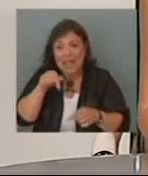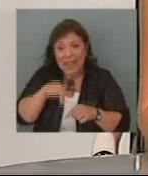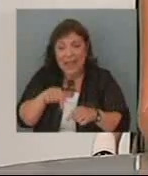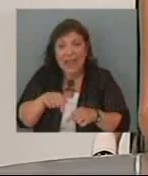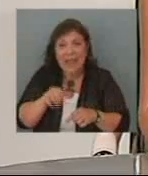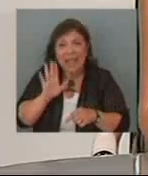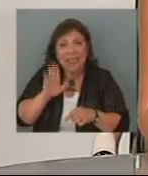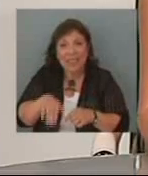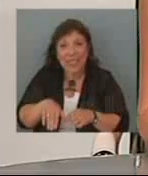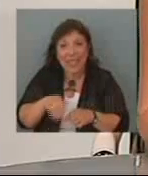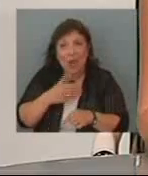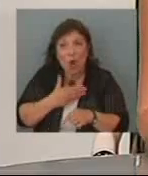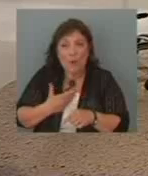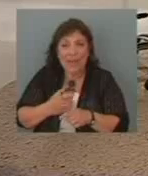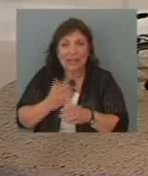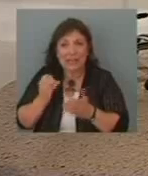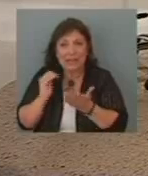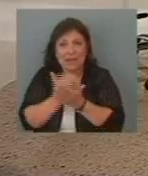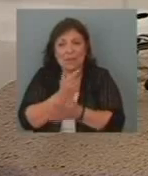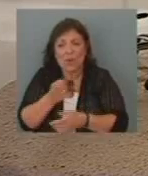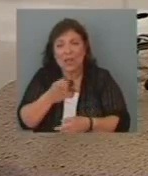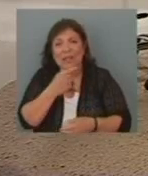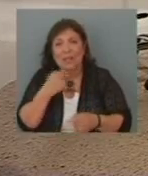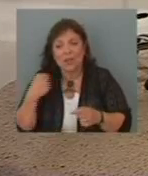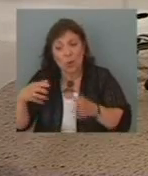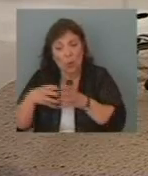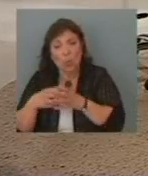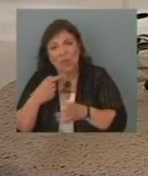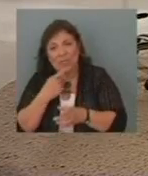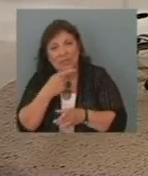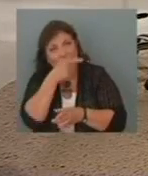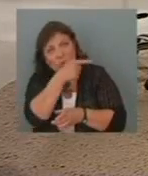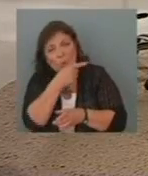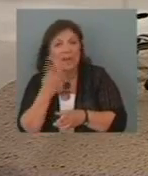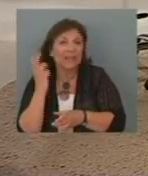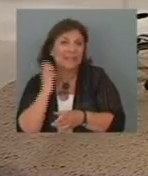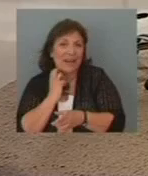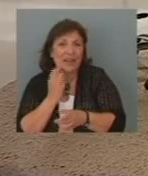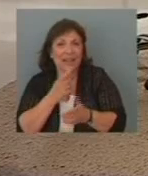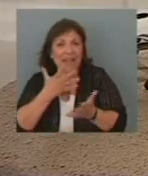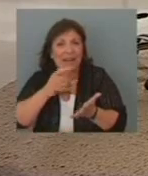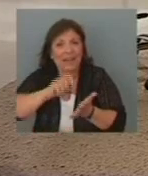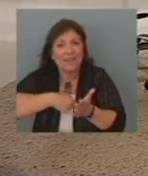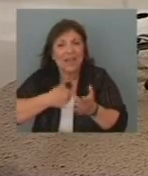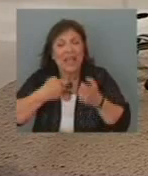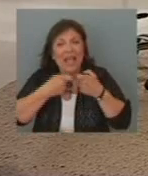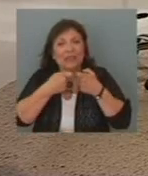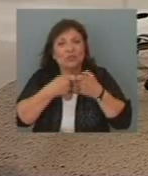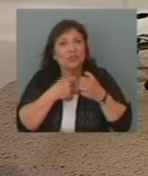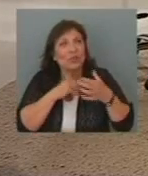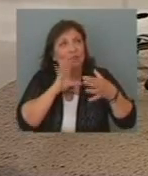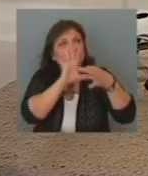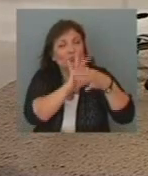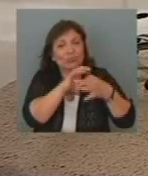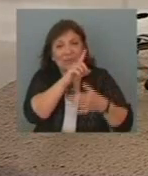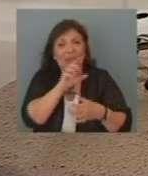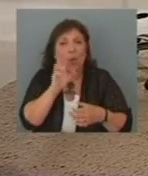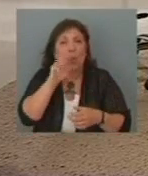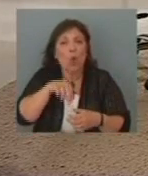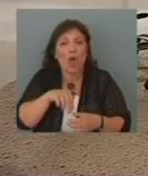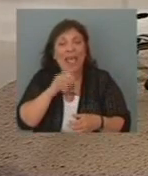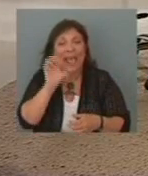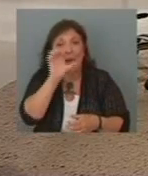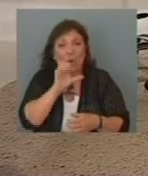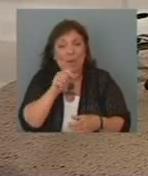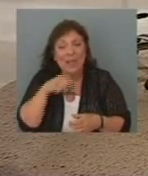porque entienden que ha traicionado al pueblo porque quieren firmar un acuerdo de asociación con la Unión Europea. Lo que hay que entender aquí es que está